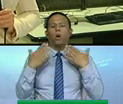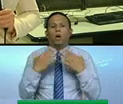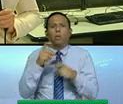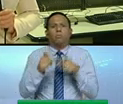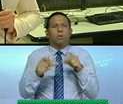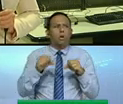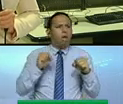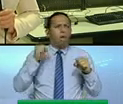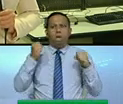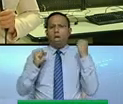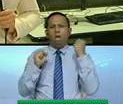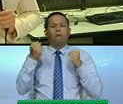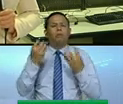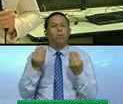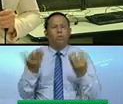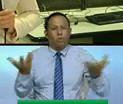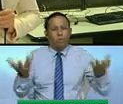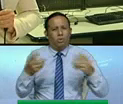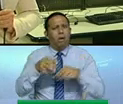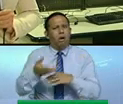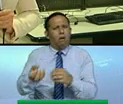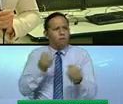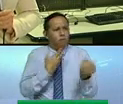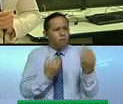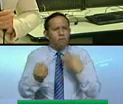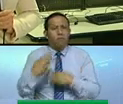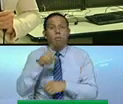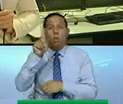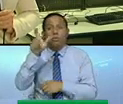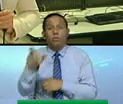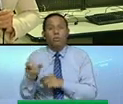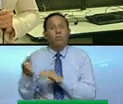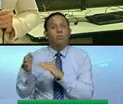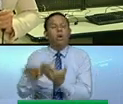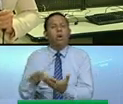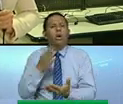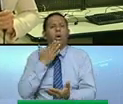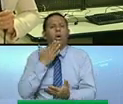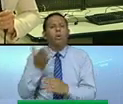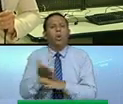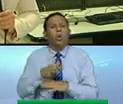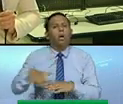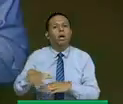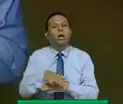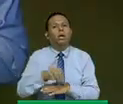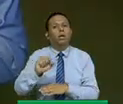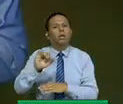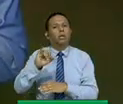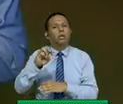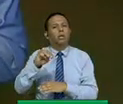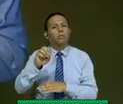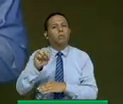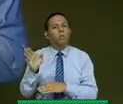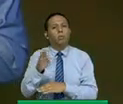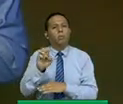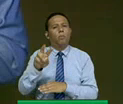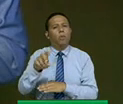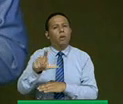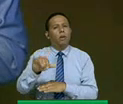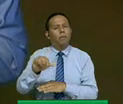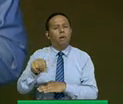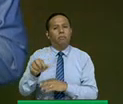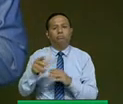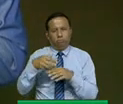personas y según los primeros reportes hay una persona fallecida en el cantón Simón Bolívar. Los detalles le vamos a tener en pocos